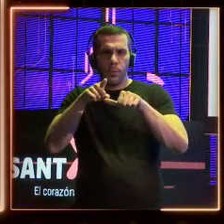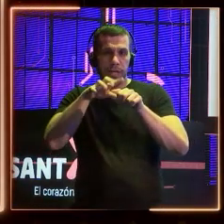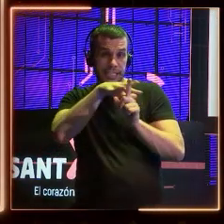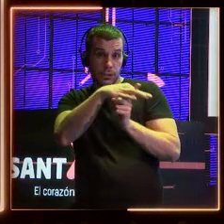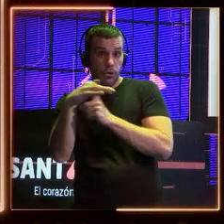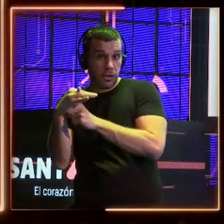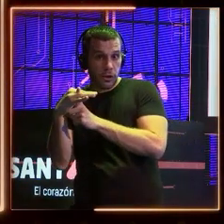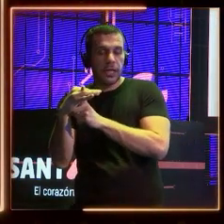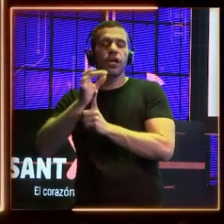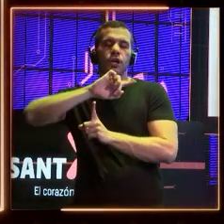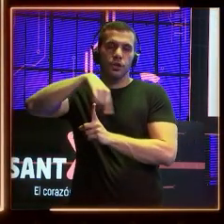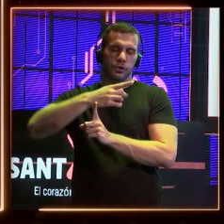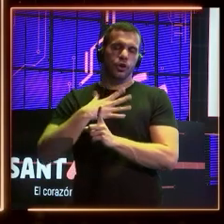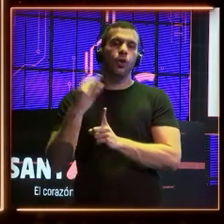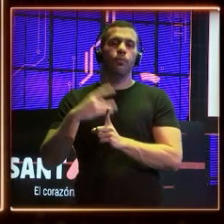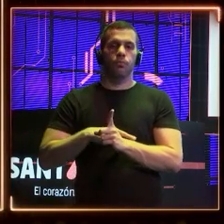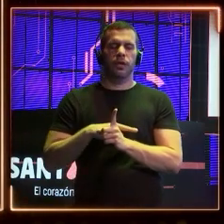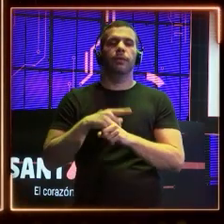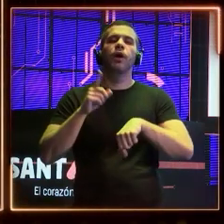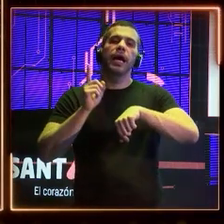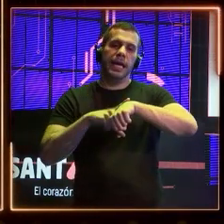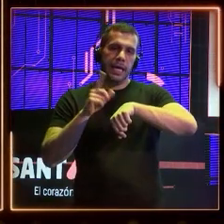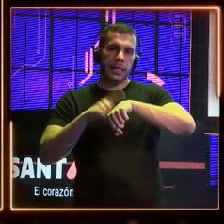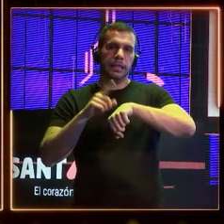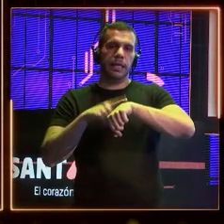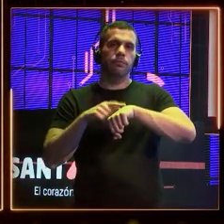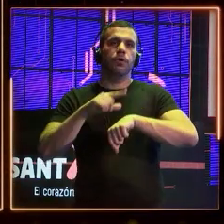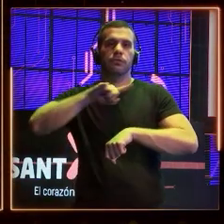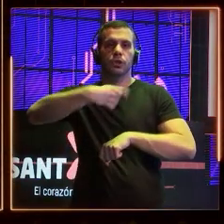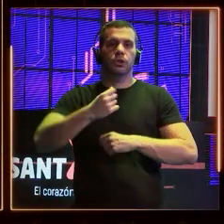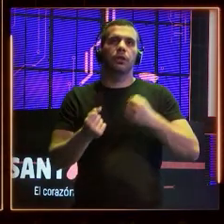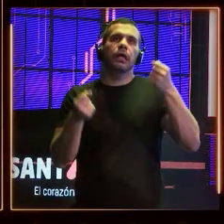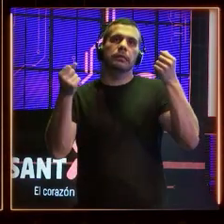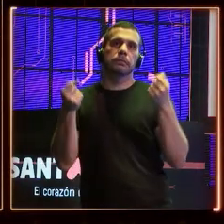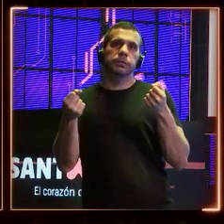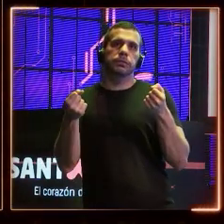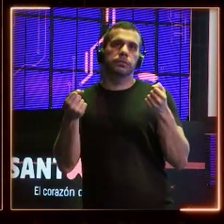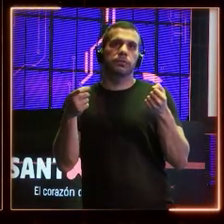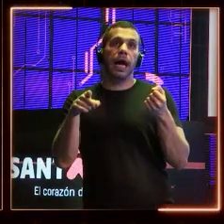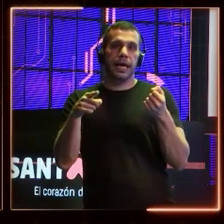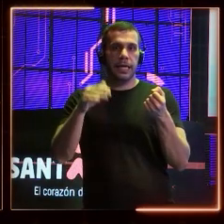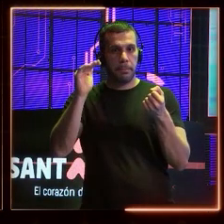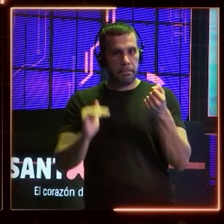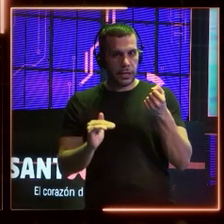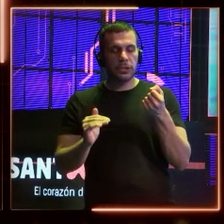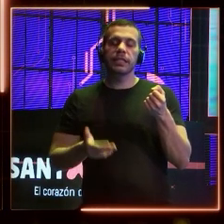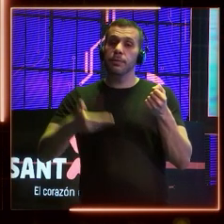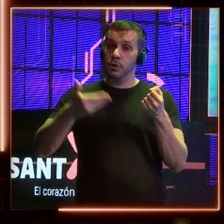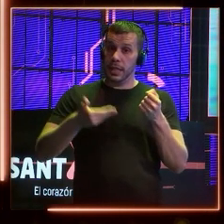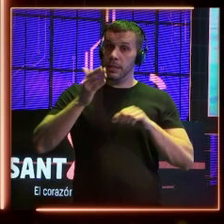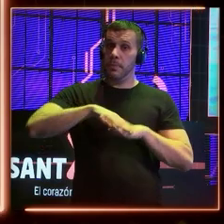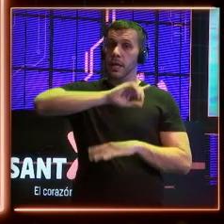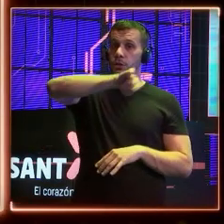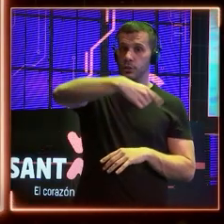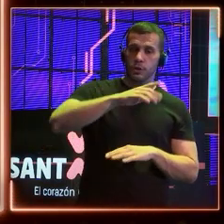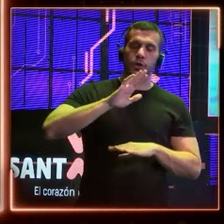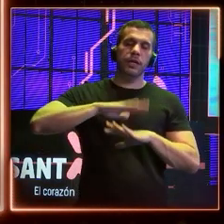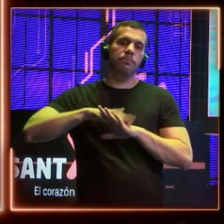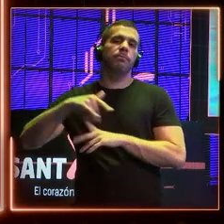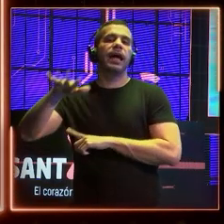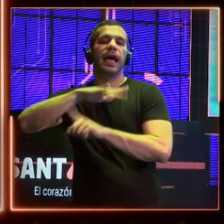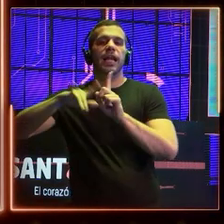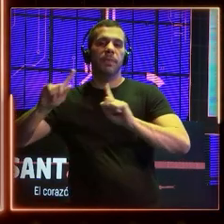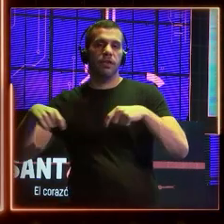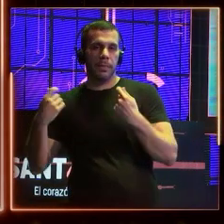de nuevo podemos reducir el tiempo que estamos en los coches Y eso es importante para todos y para el medio Med ambiente no hemos desarrollado